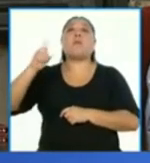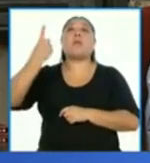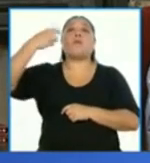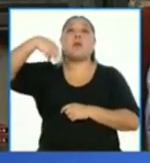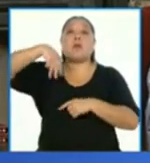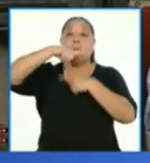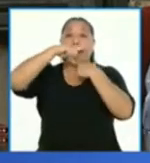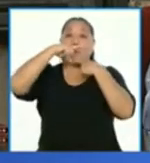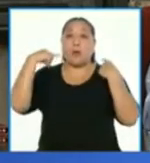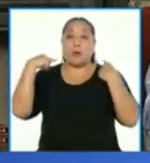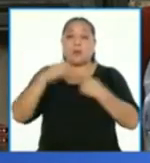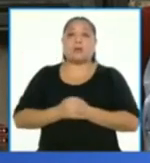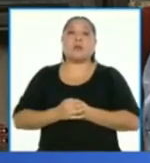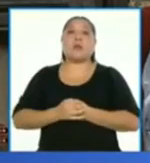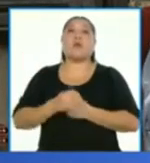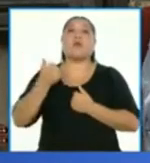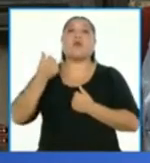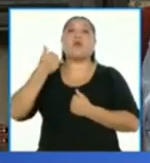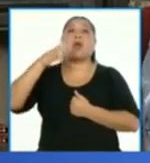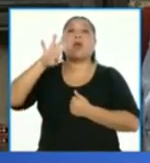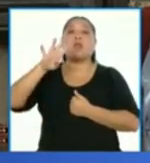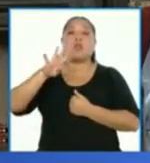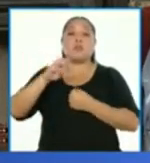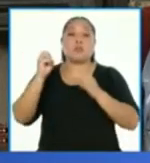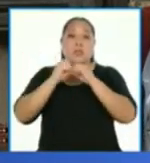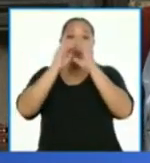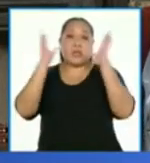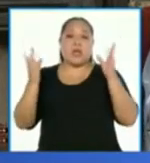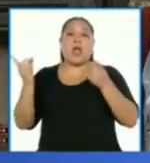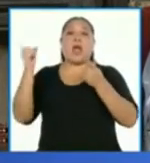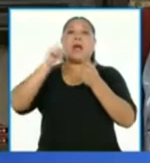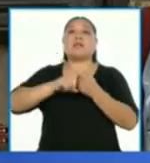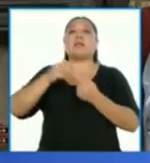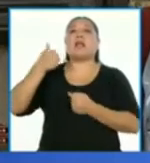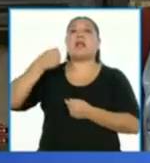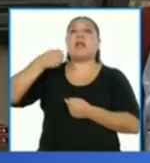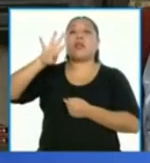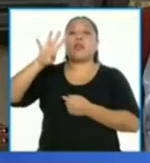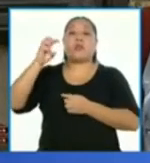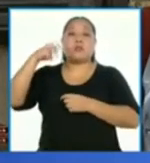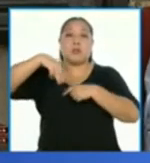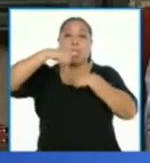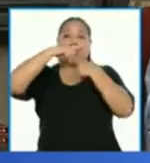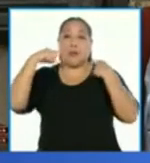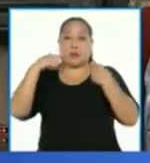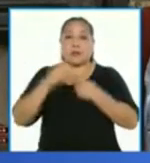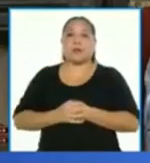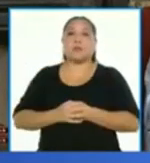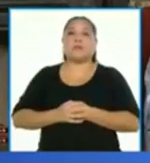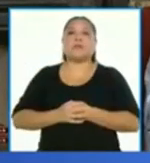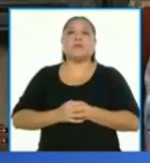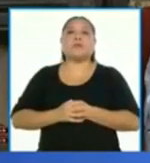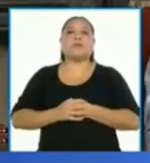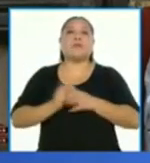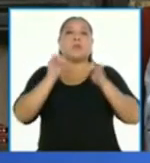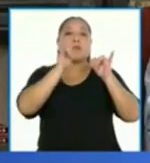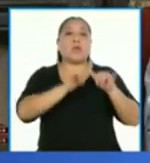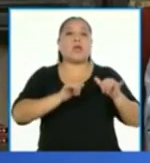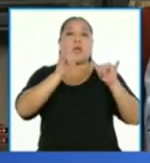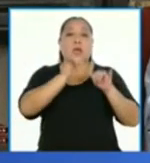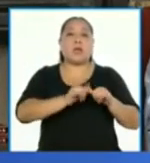y por 14 días es decir hasta el domingo 14 de marzo habrá inmovilización